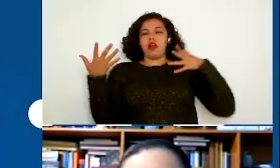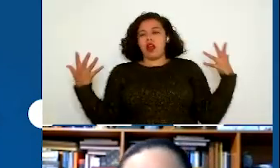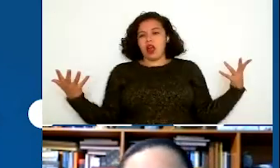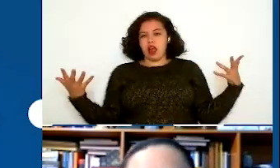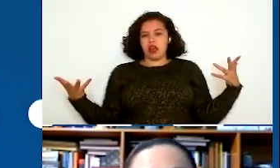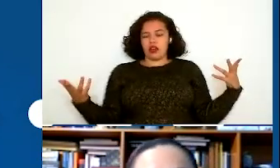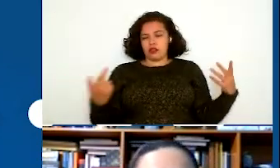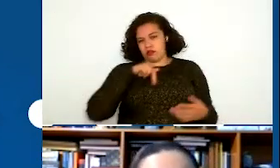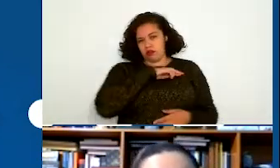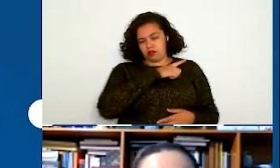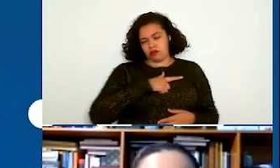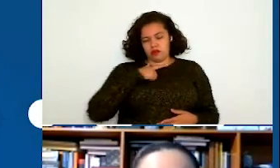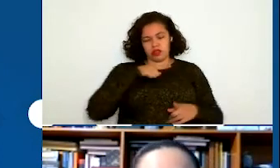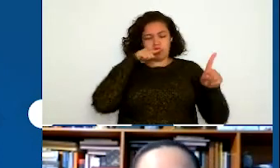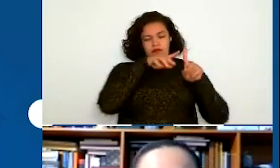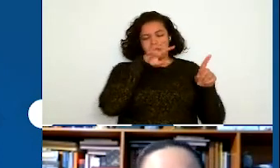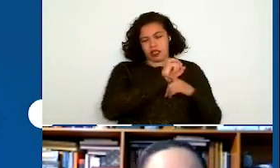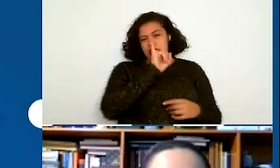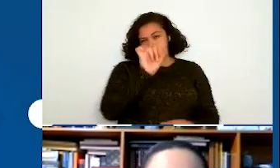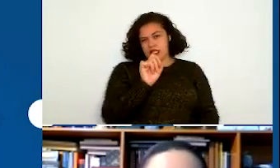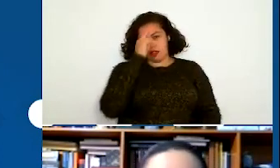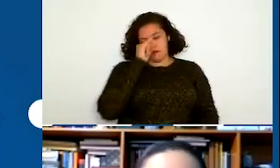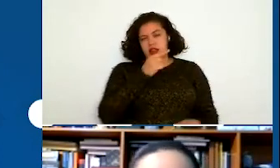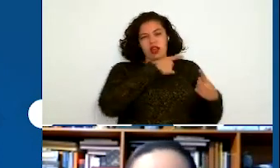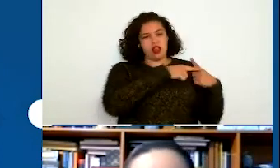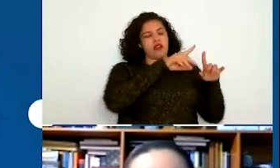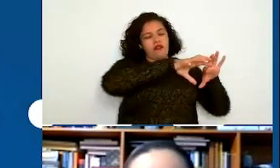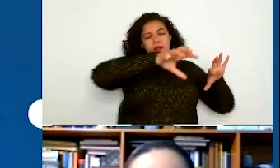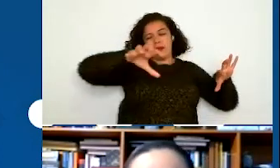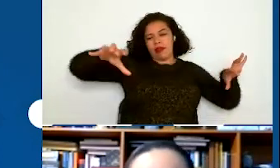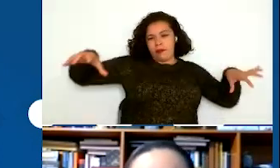nos gustaría llegar, obviamente, socialmente, ¿no? En las distintas